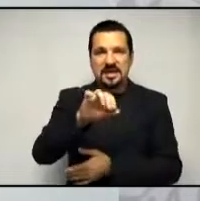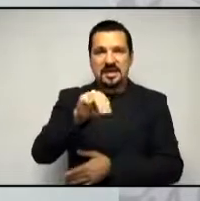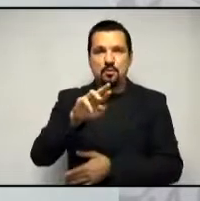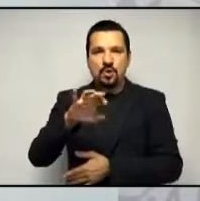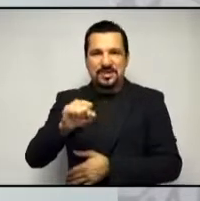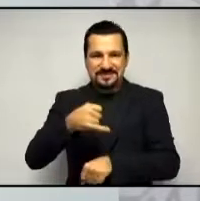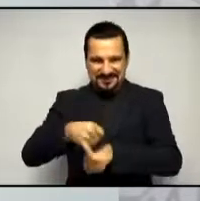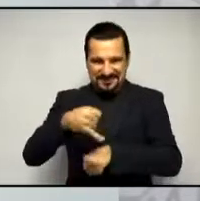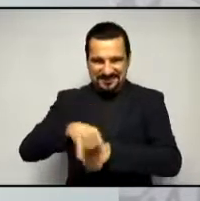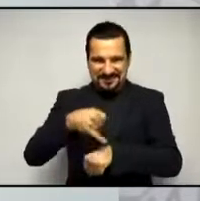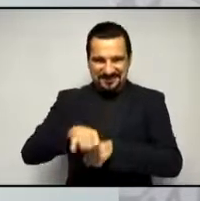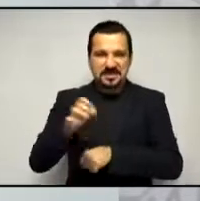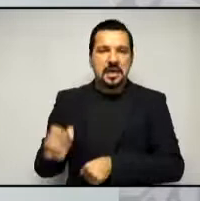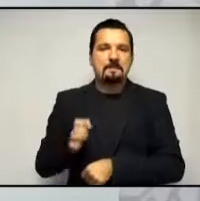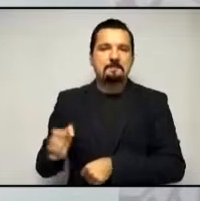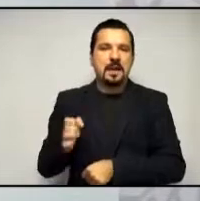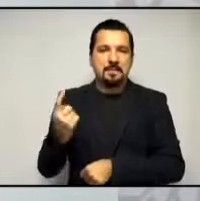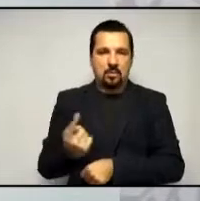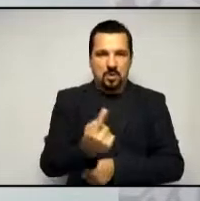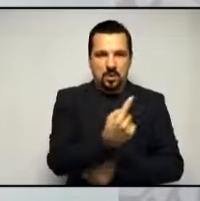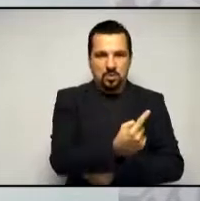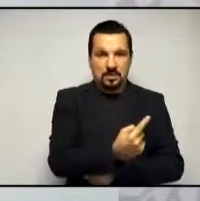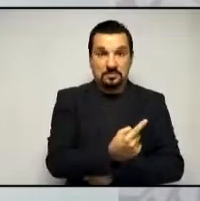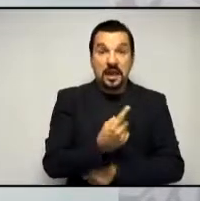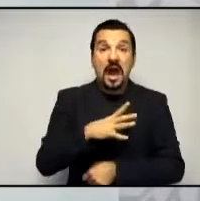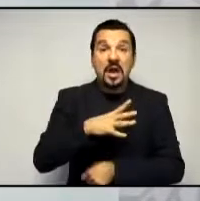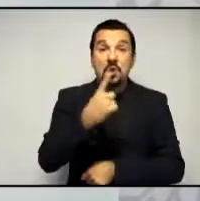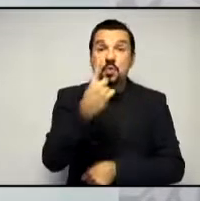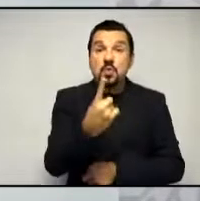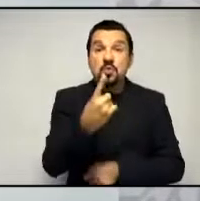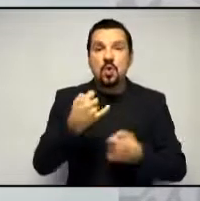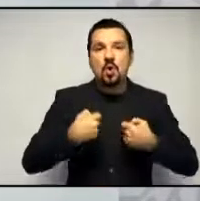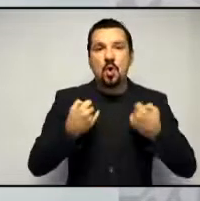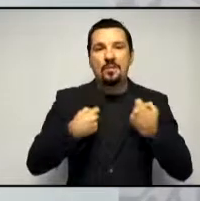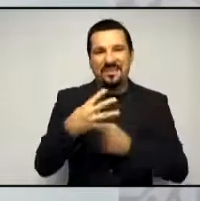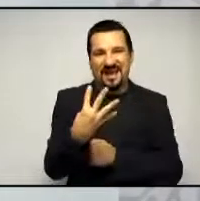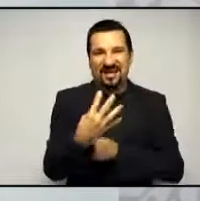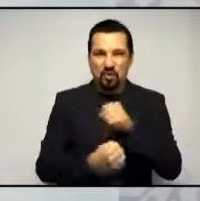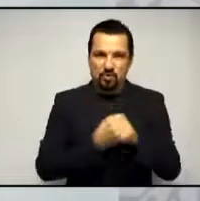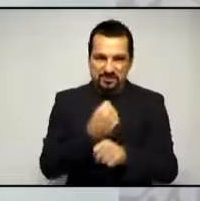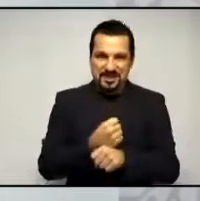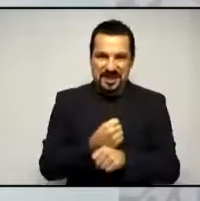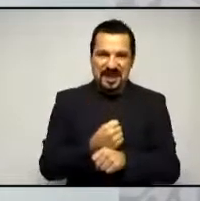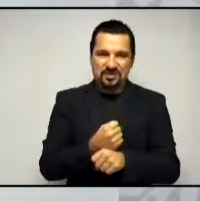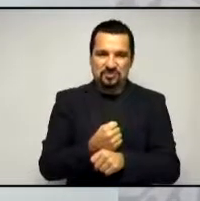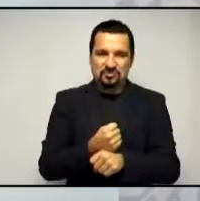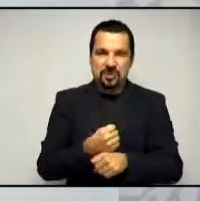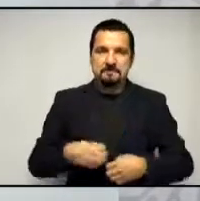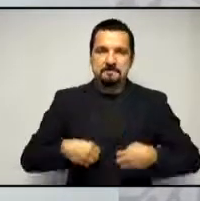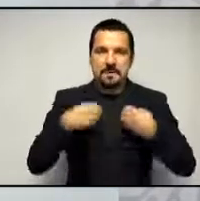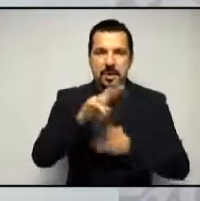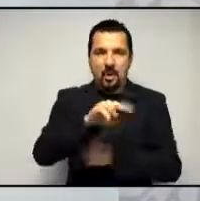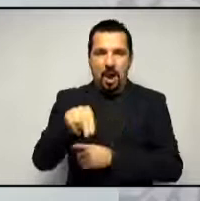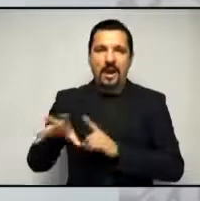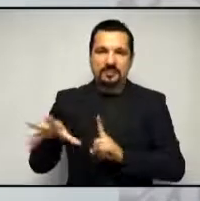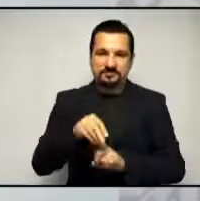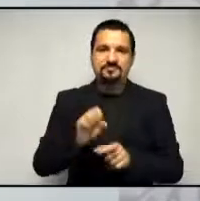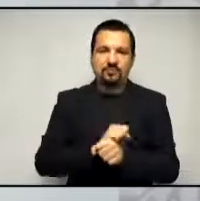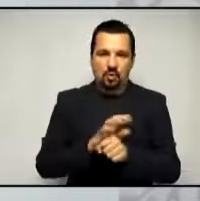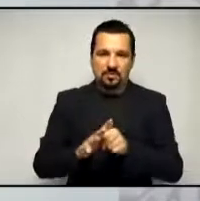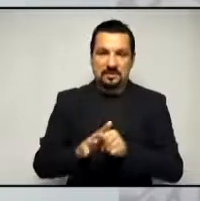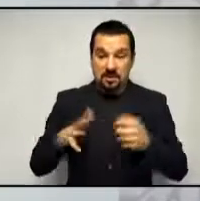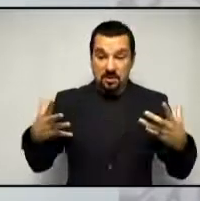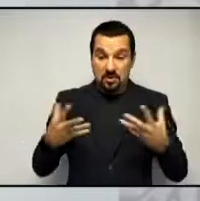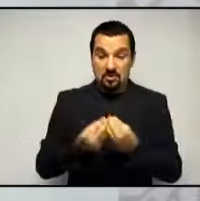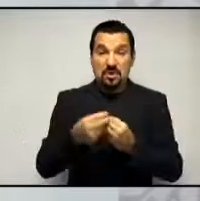entre ellos un caso pediátrico en un adolescente de 14 años residente de un hogar acumulándose de 60